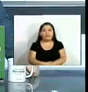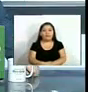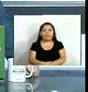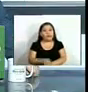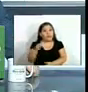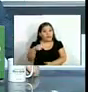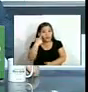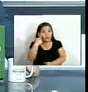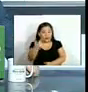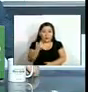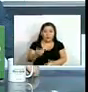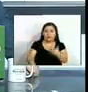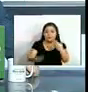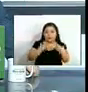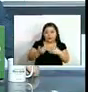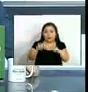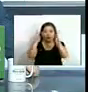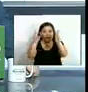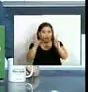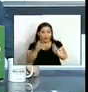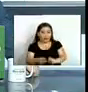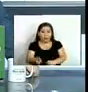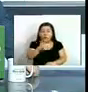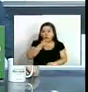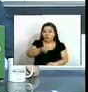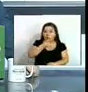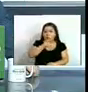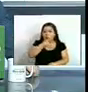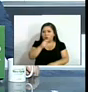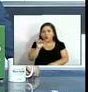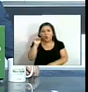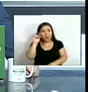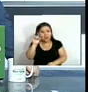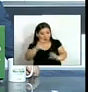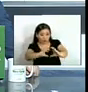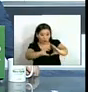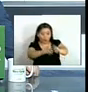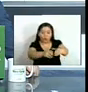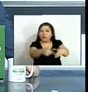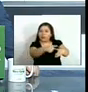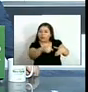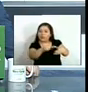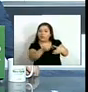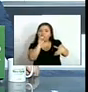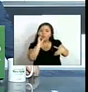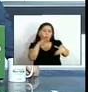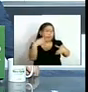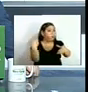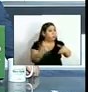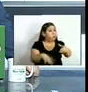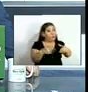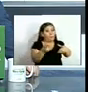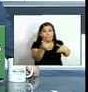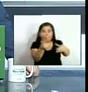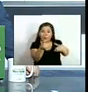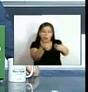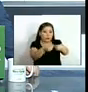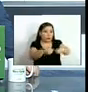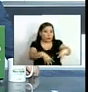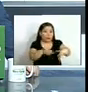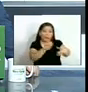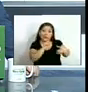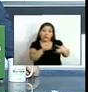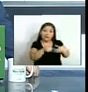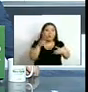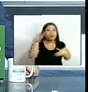Bien, vamos al detalle de las informaciones que tenemos para esta noche de martes. Hay un sector que está hablando de pérdidas millonarias y hasta ahora dicen que su